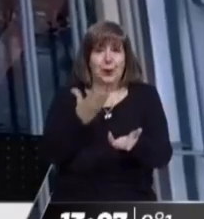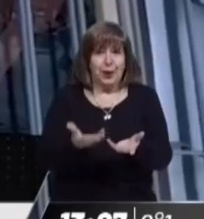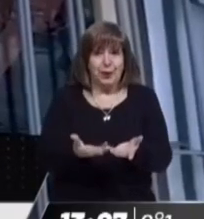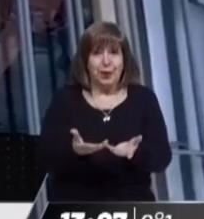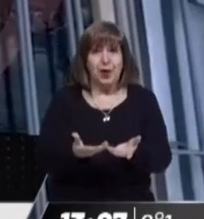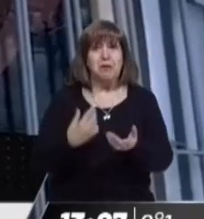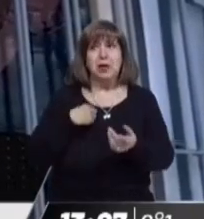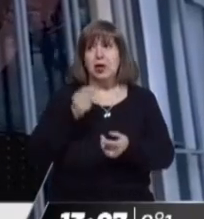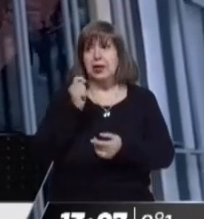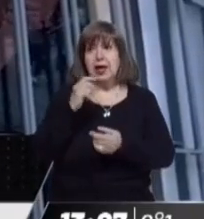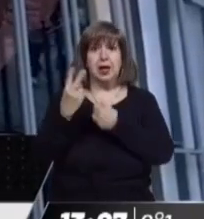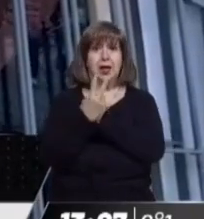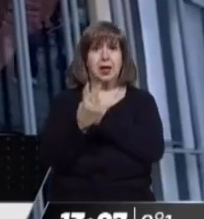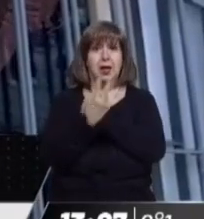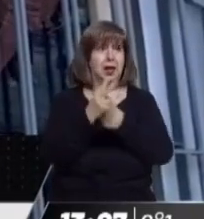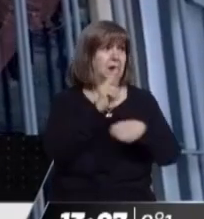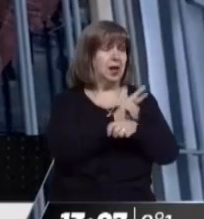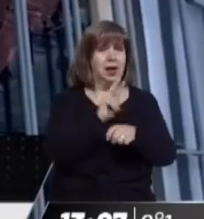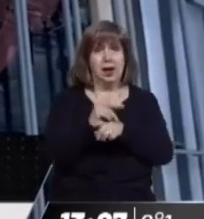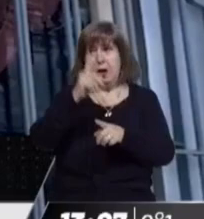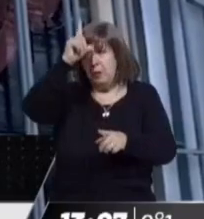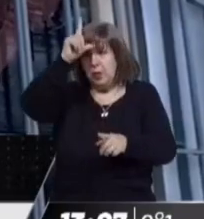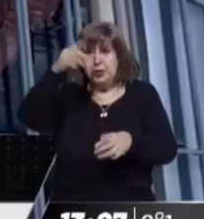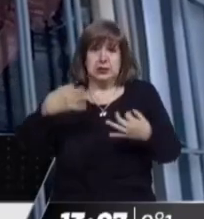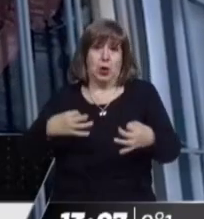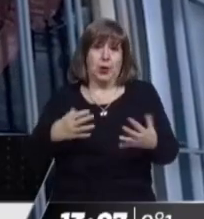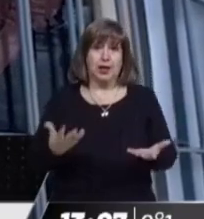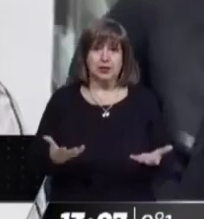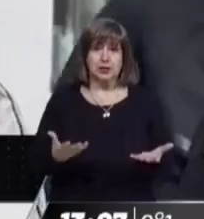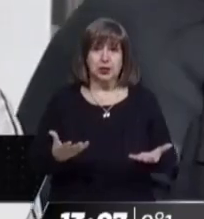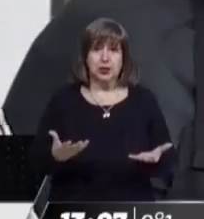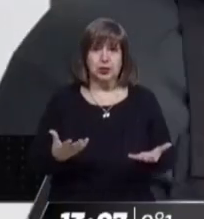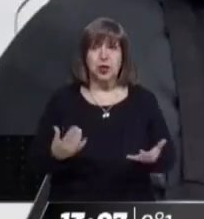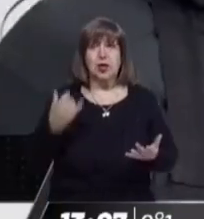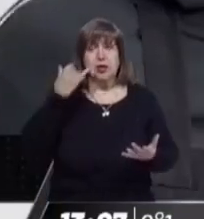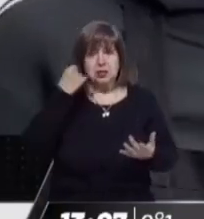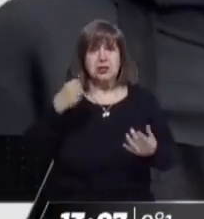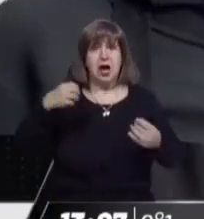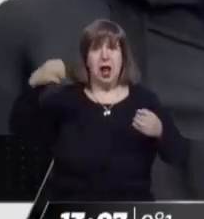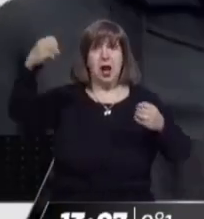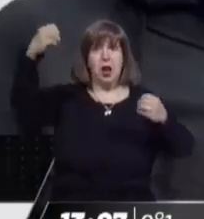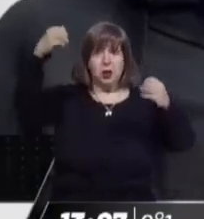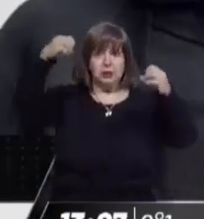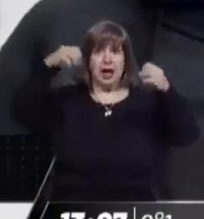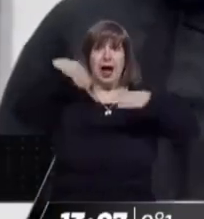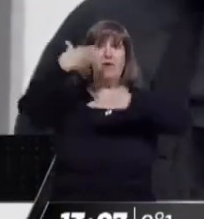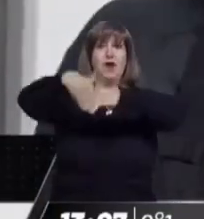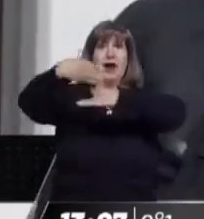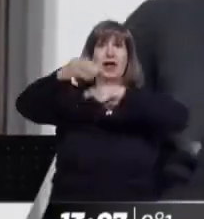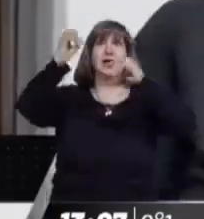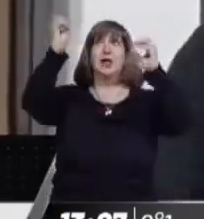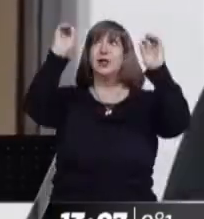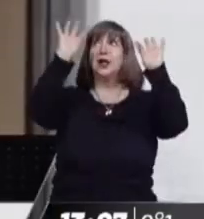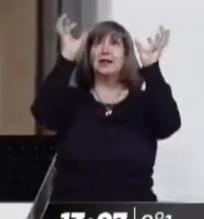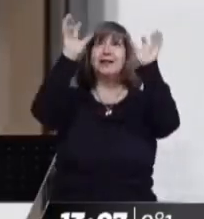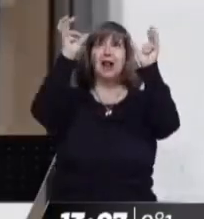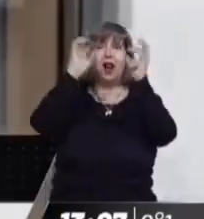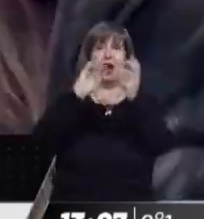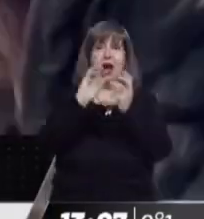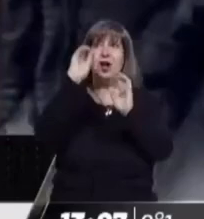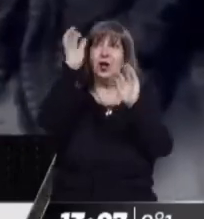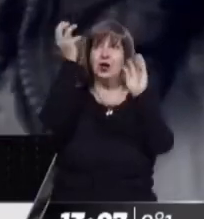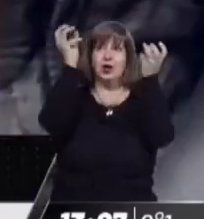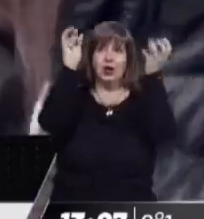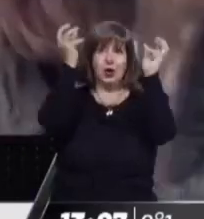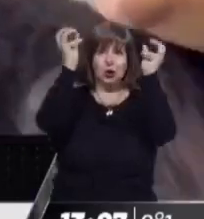tienen que cuidar acá es es la policía reforzamos luces y las sacan hasta se roban los los números